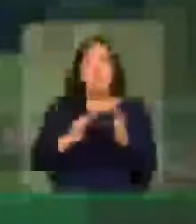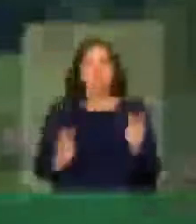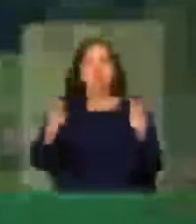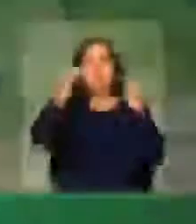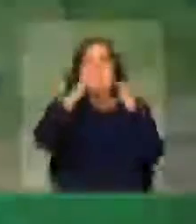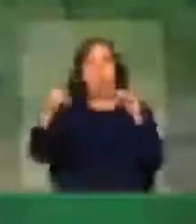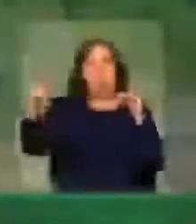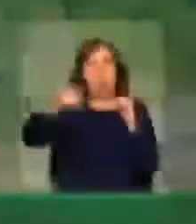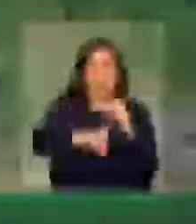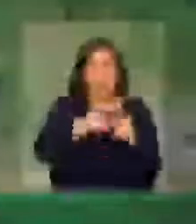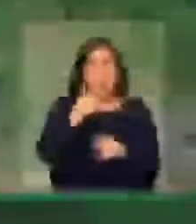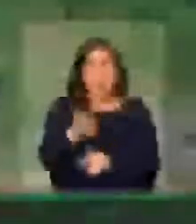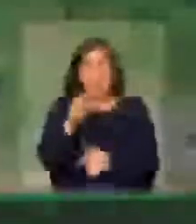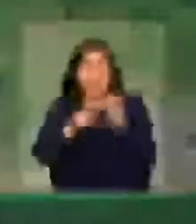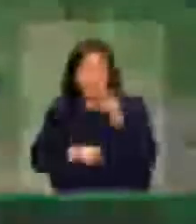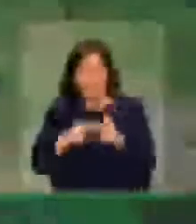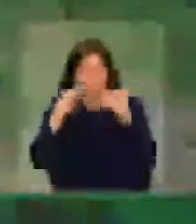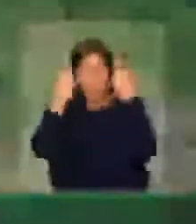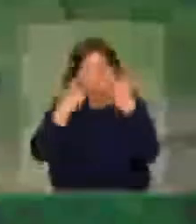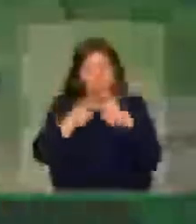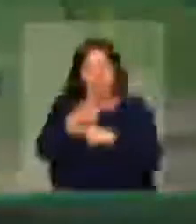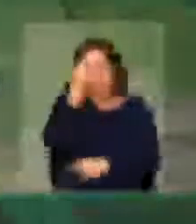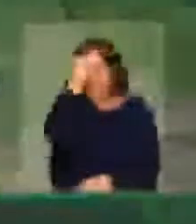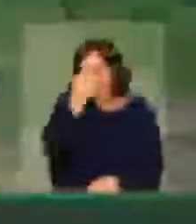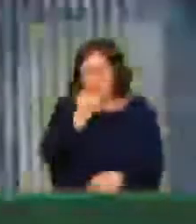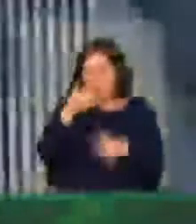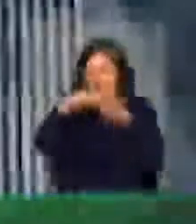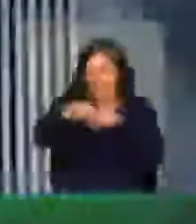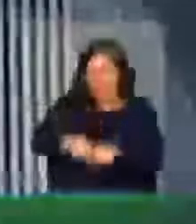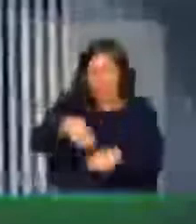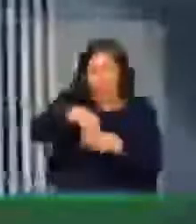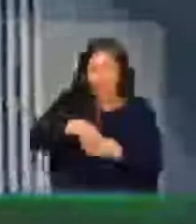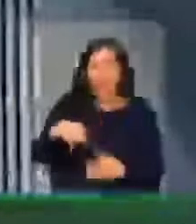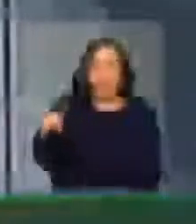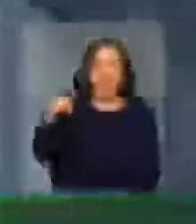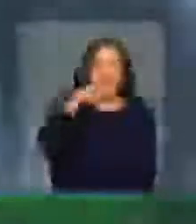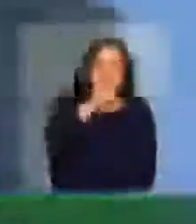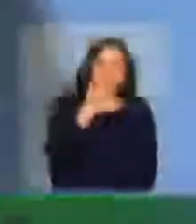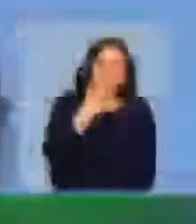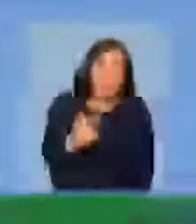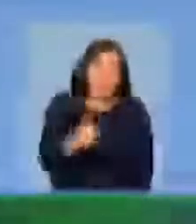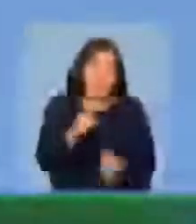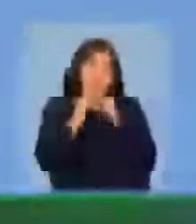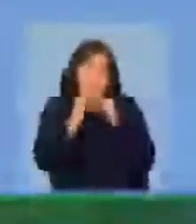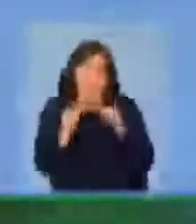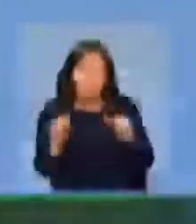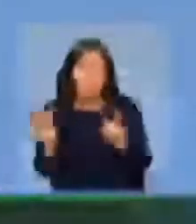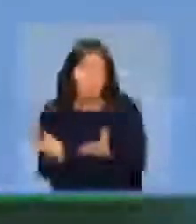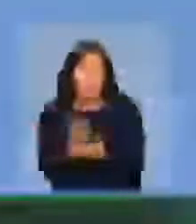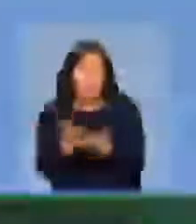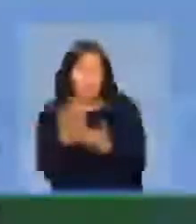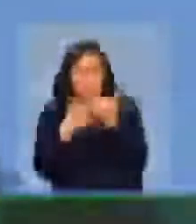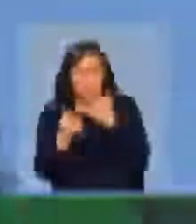Pensilvania, luego que los pasajeros se rebelaran contra los terroristas que habían tomado el avión. Comunicado que, aunque la publicación indiscriminada de